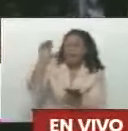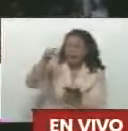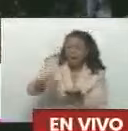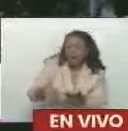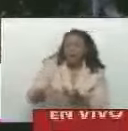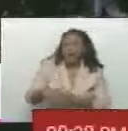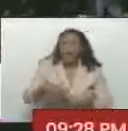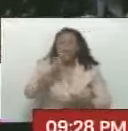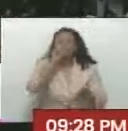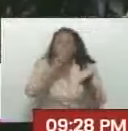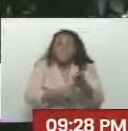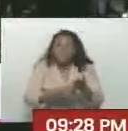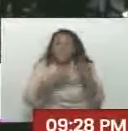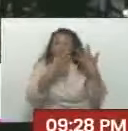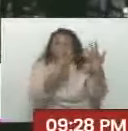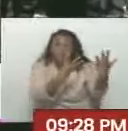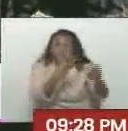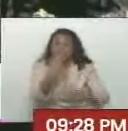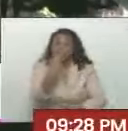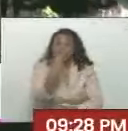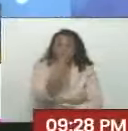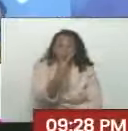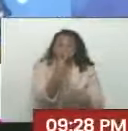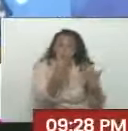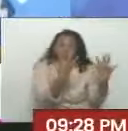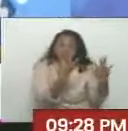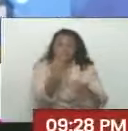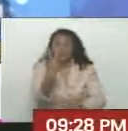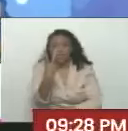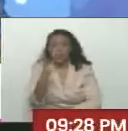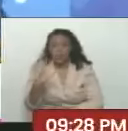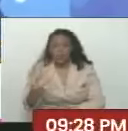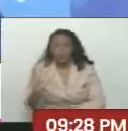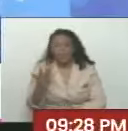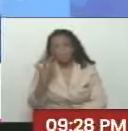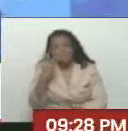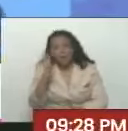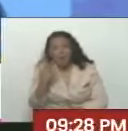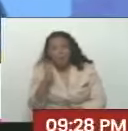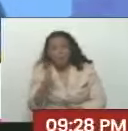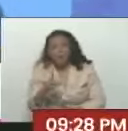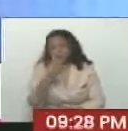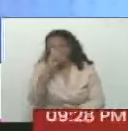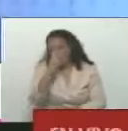En 1982, señor presidente. Bueno, esa era la fecha más o menos.